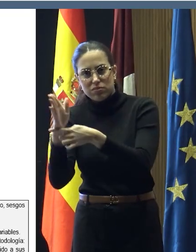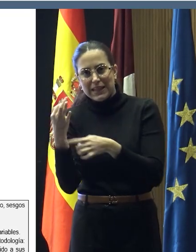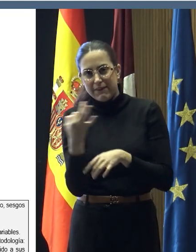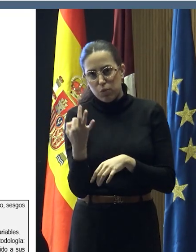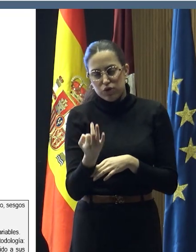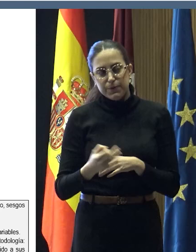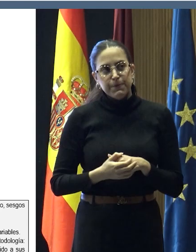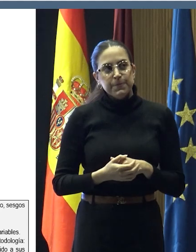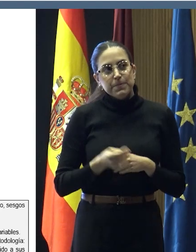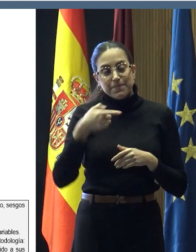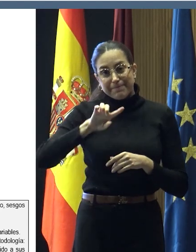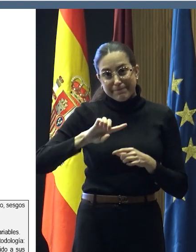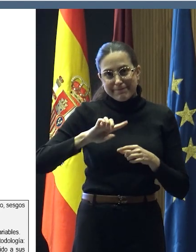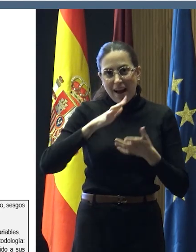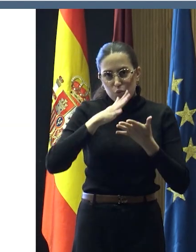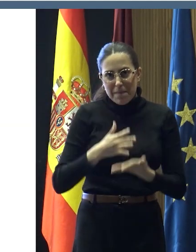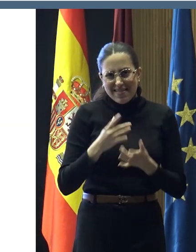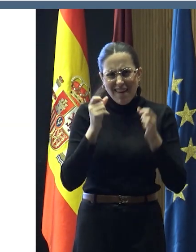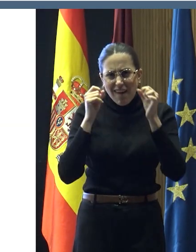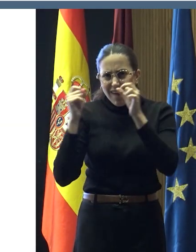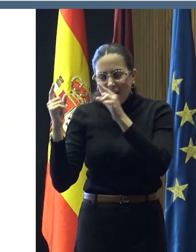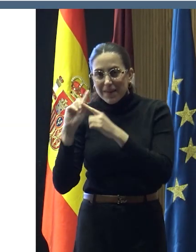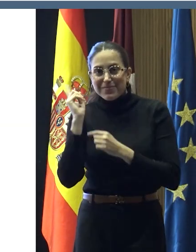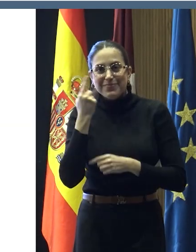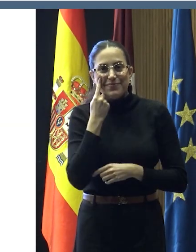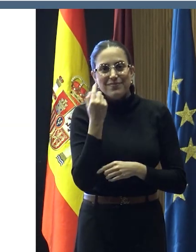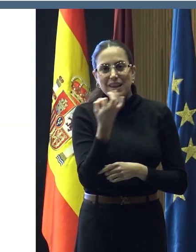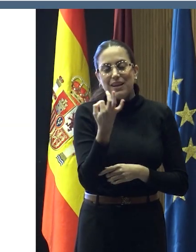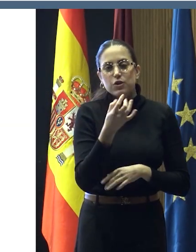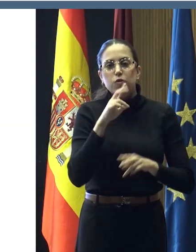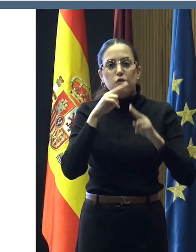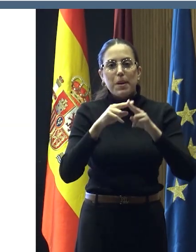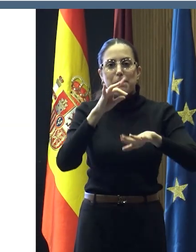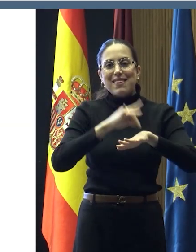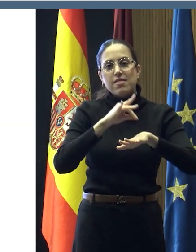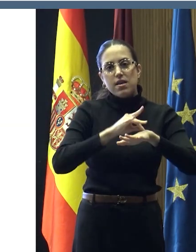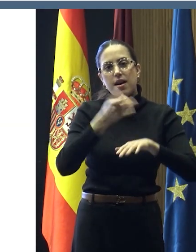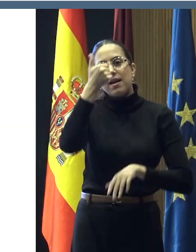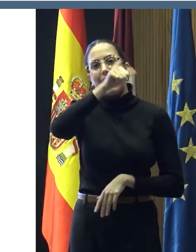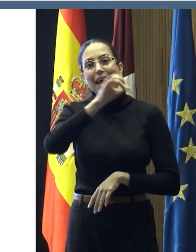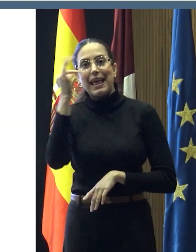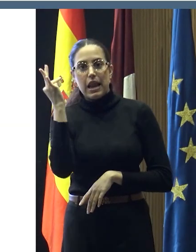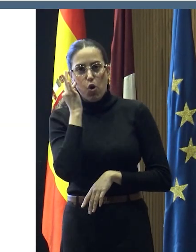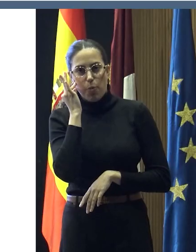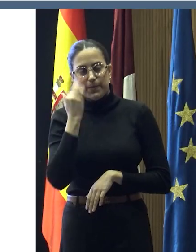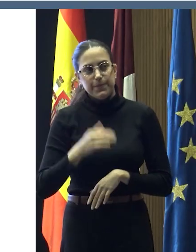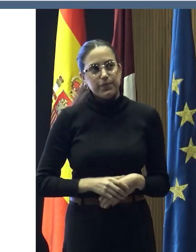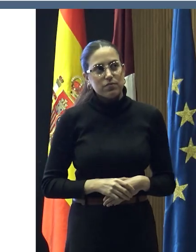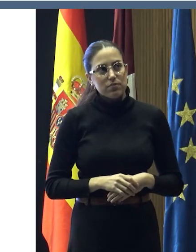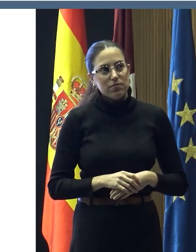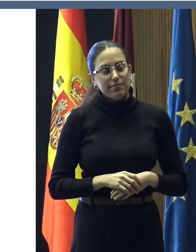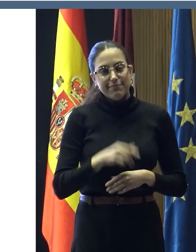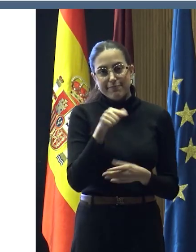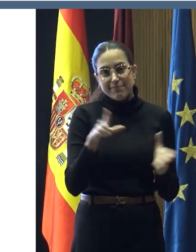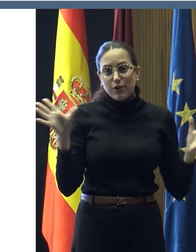Entonces, lo que se está viendo ya es lo que se llama ya la medicina de género. Esta ya es la